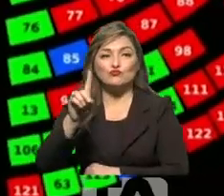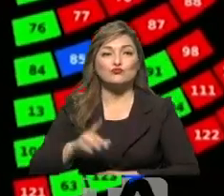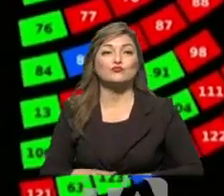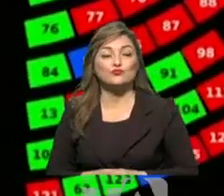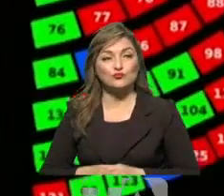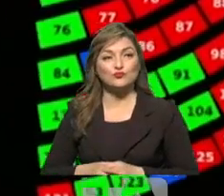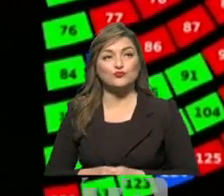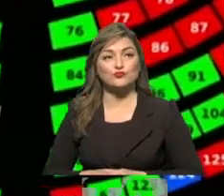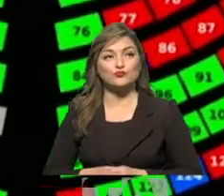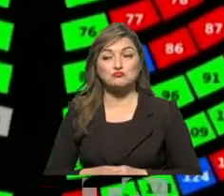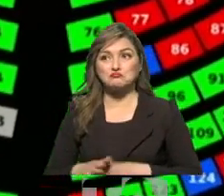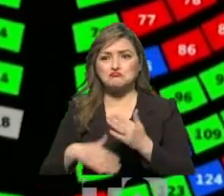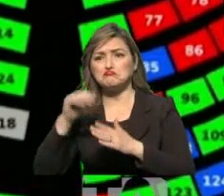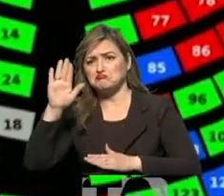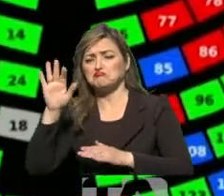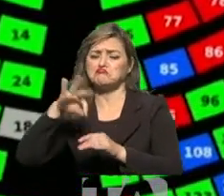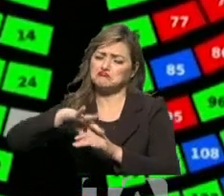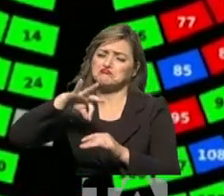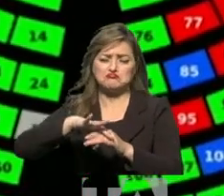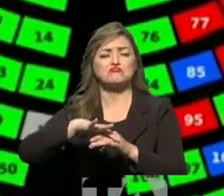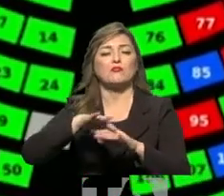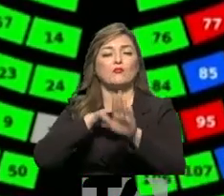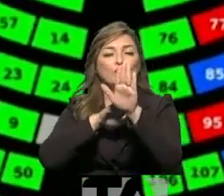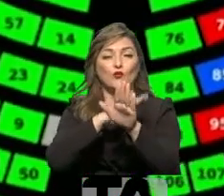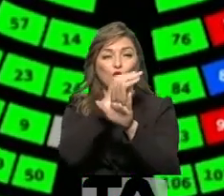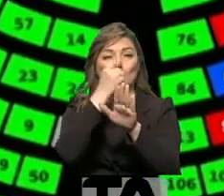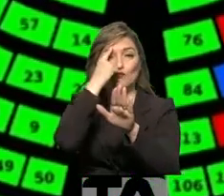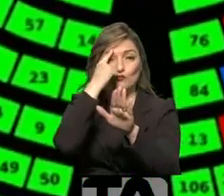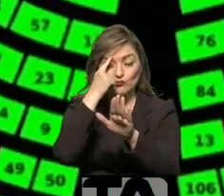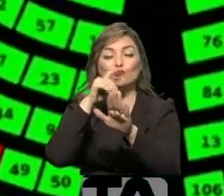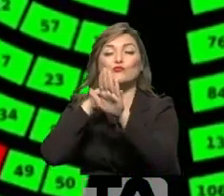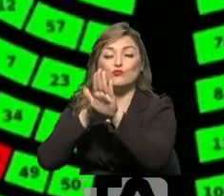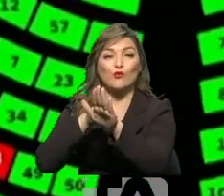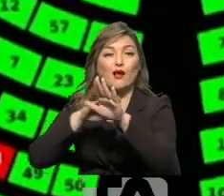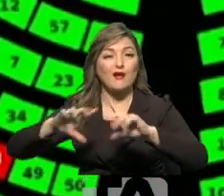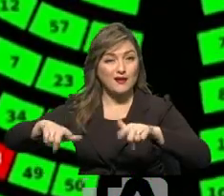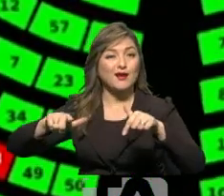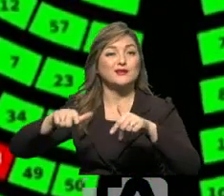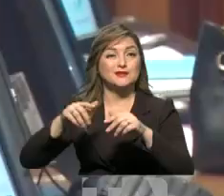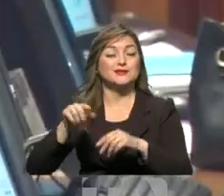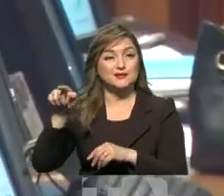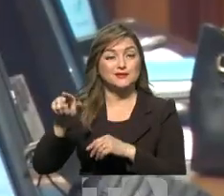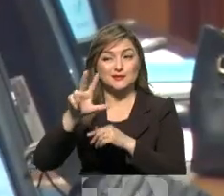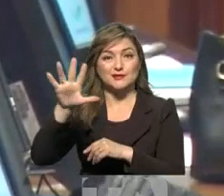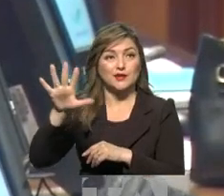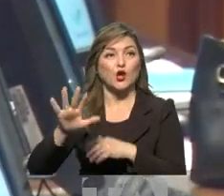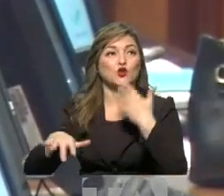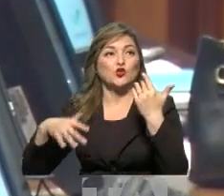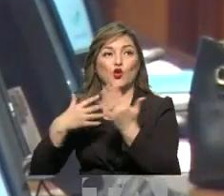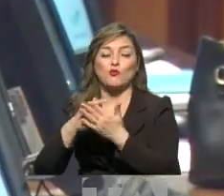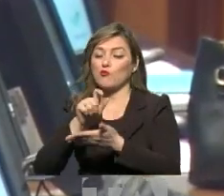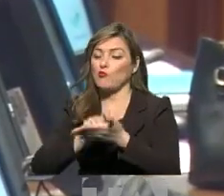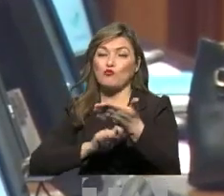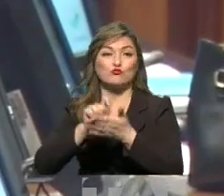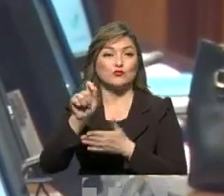moción de Cambala fue aprobada en su mayoría por correístas y morenistas, y eso fue el jaque mate para evitar que las reformas se